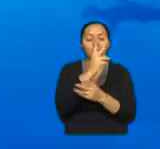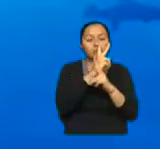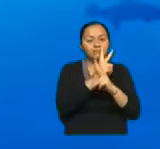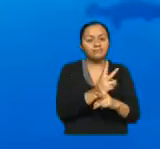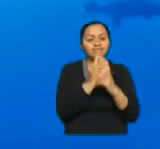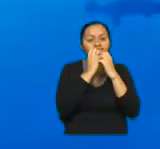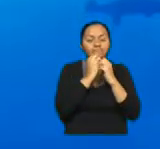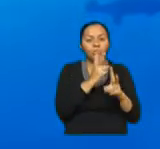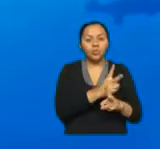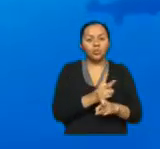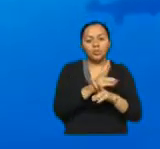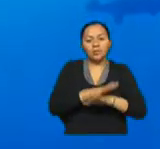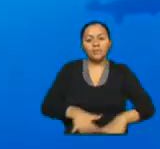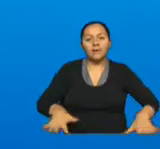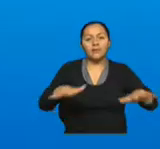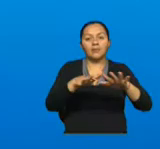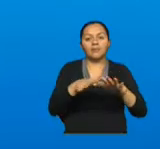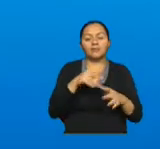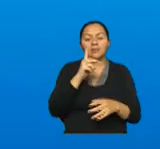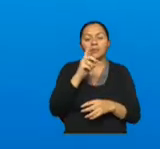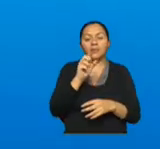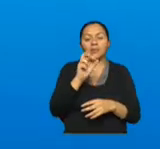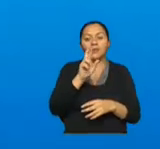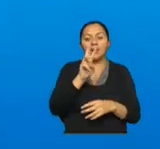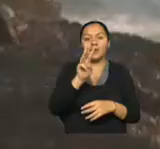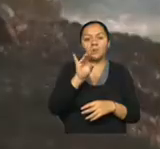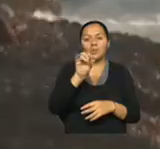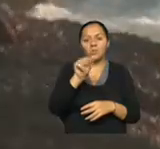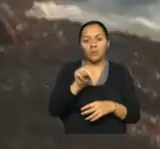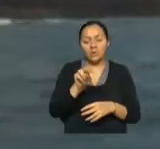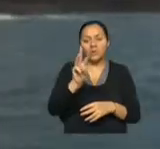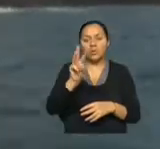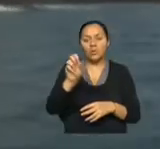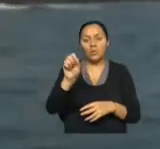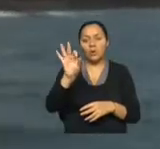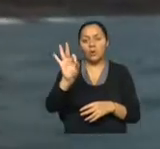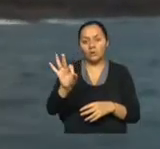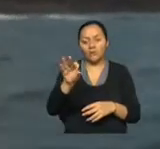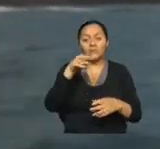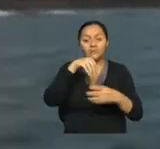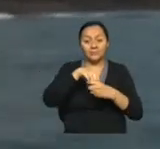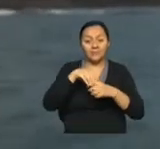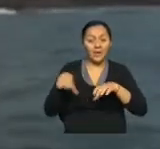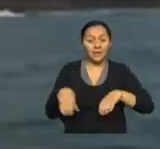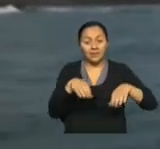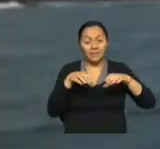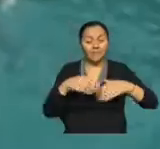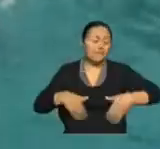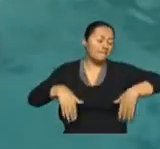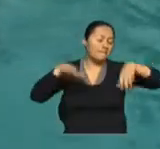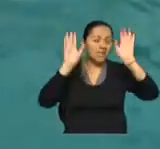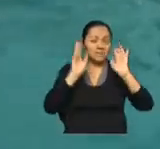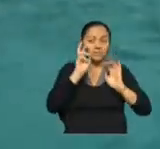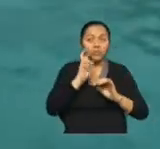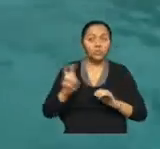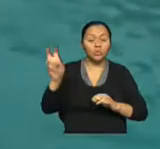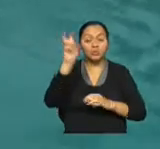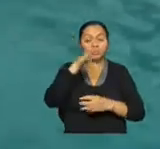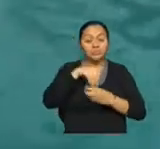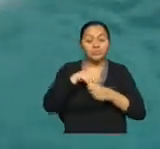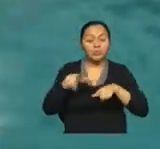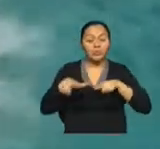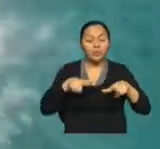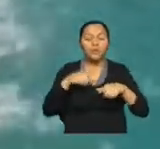en el entorno oceánico de las islas Darwin y Wolf. Una de las actividades que más atrae a los turistas en las islas es el